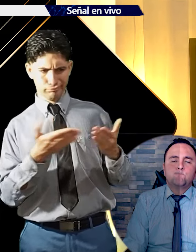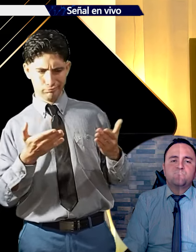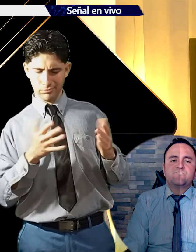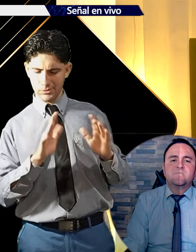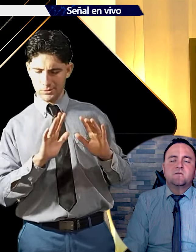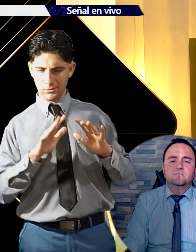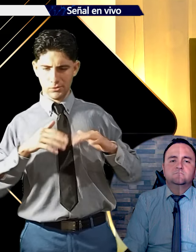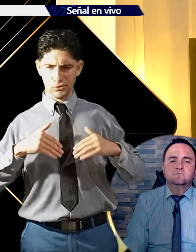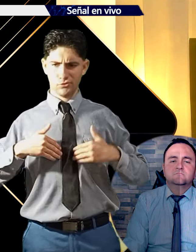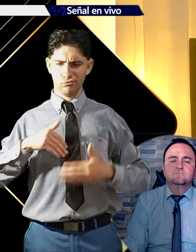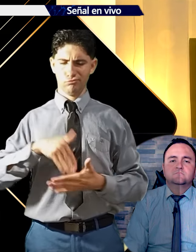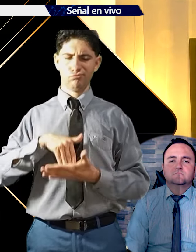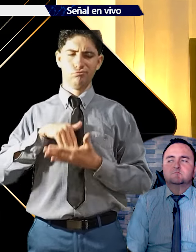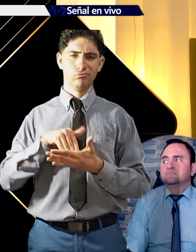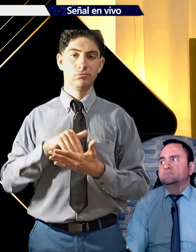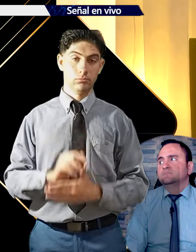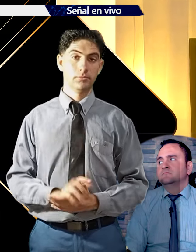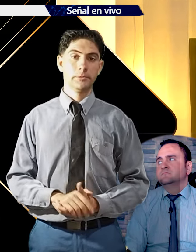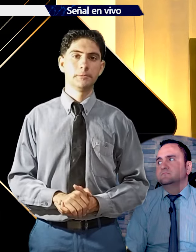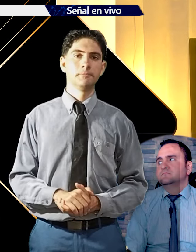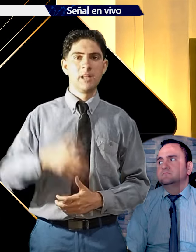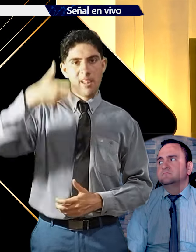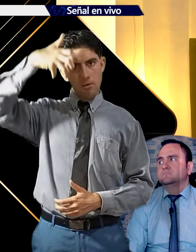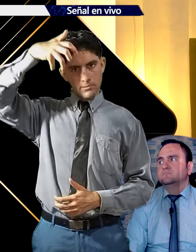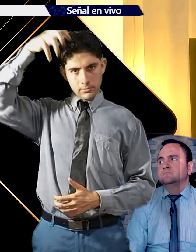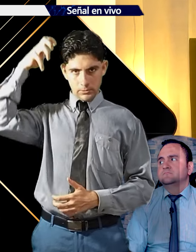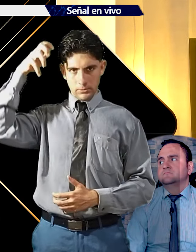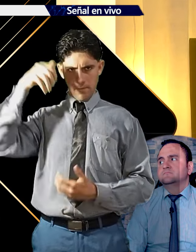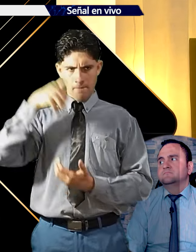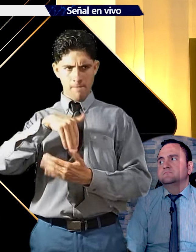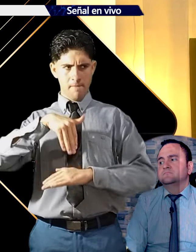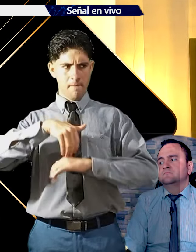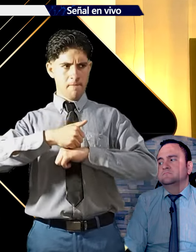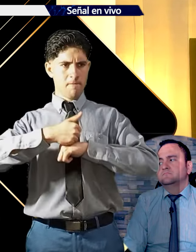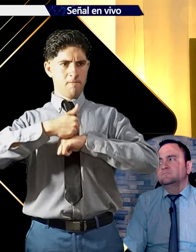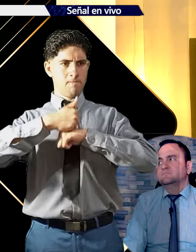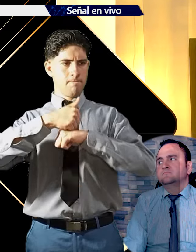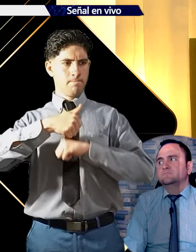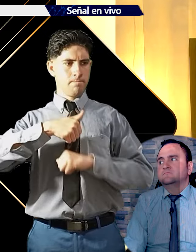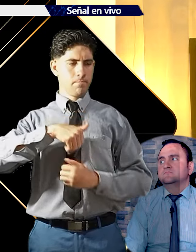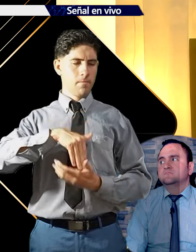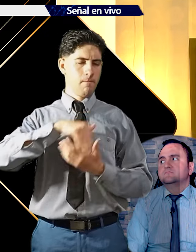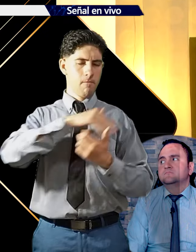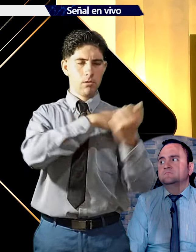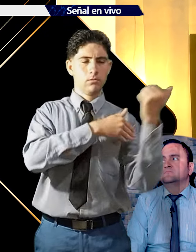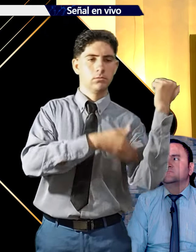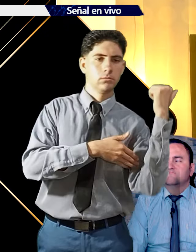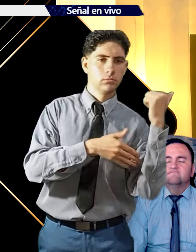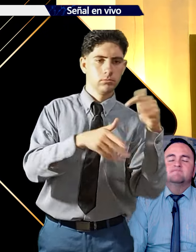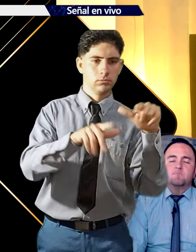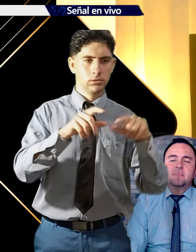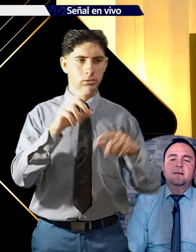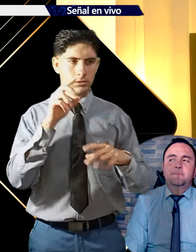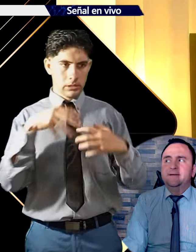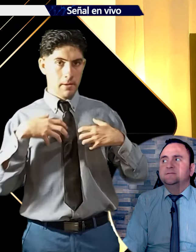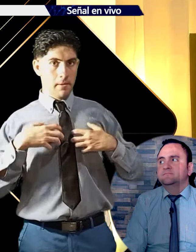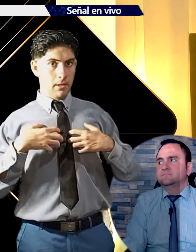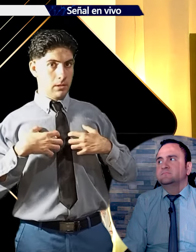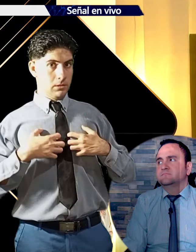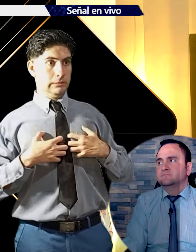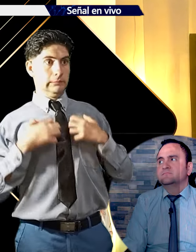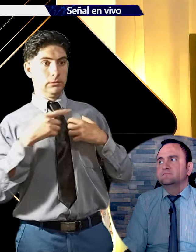nada. Qué bonito, estaba el otro día, porque la palabra clamor, en la